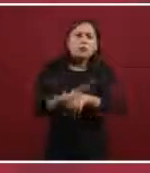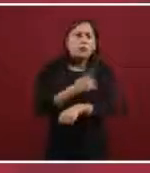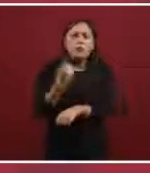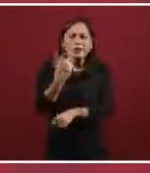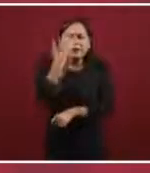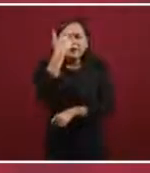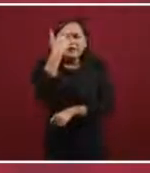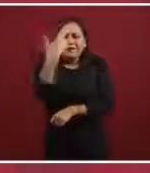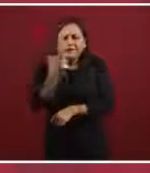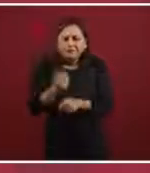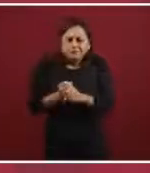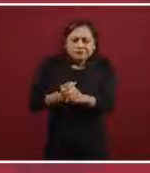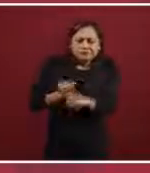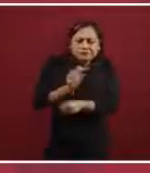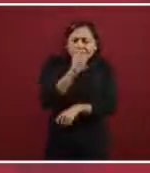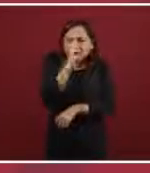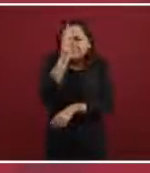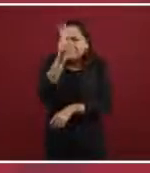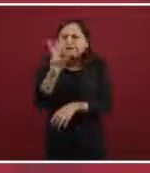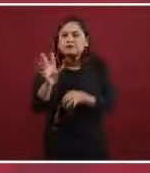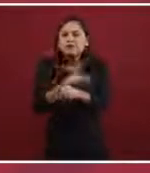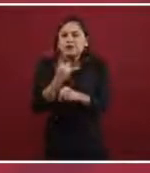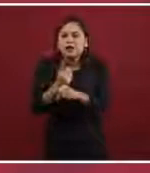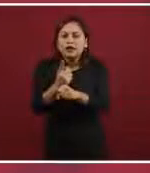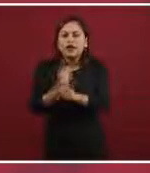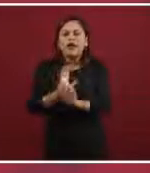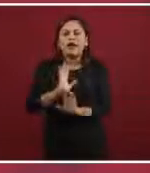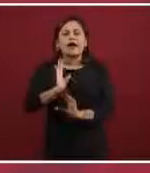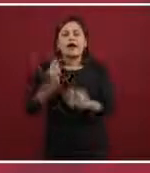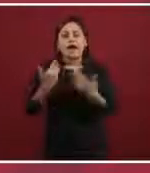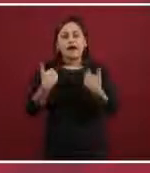decir el que haya bienestar